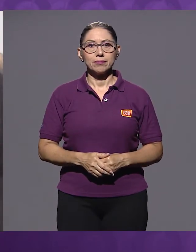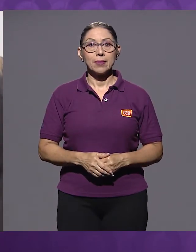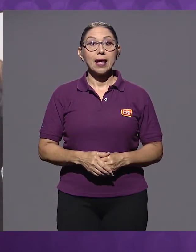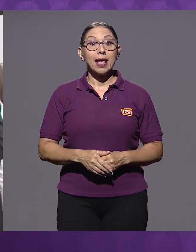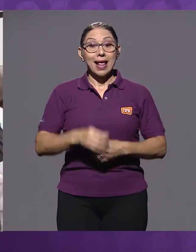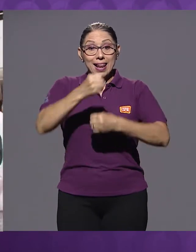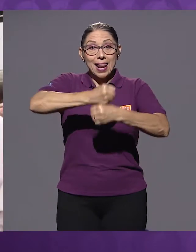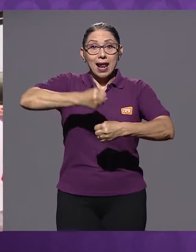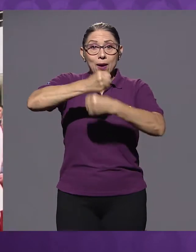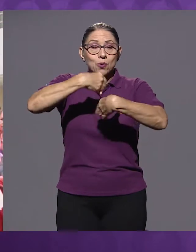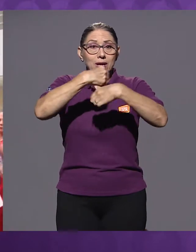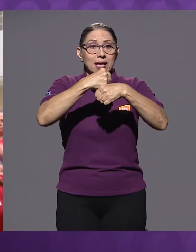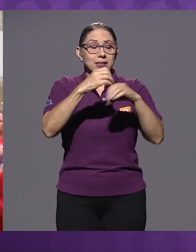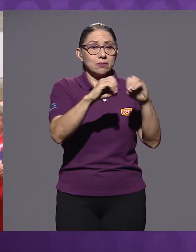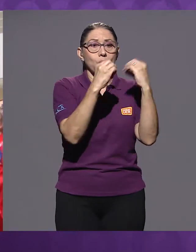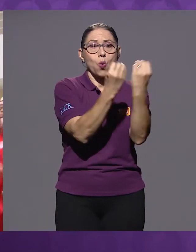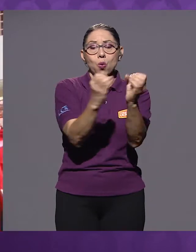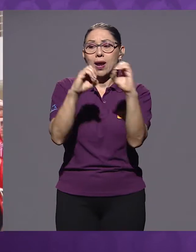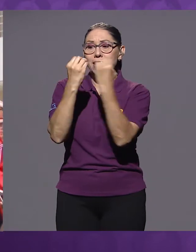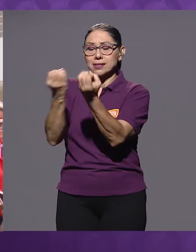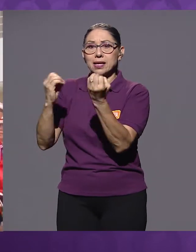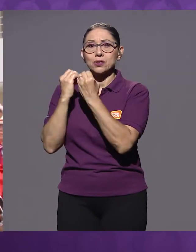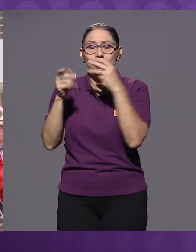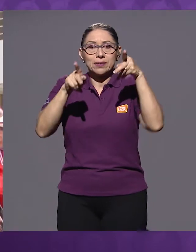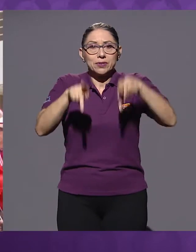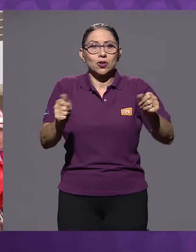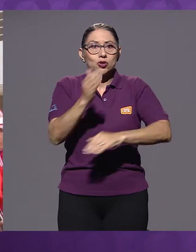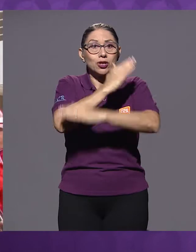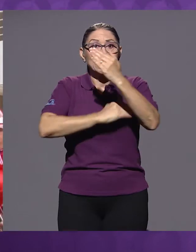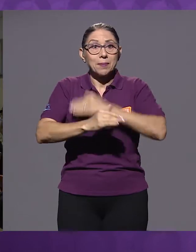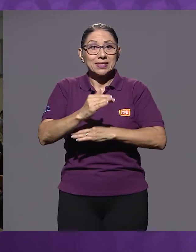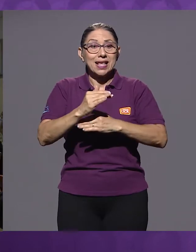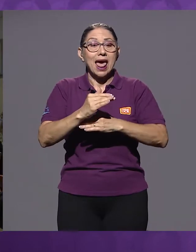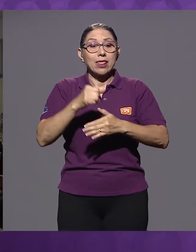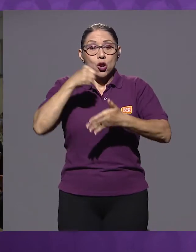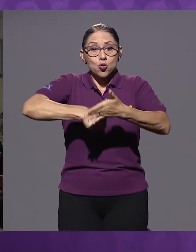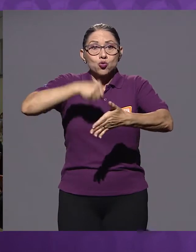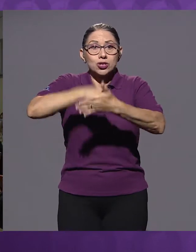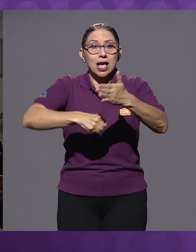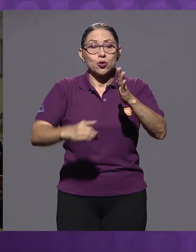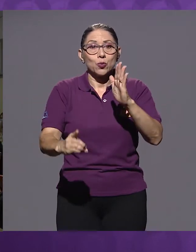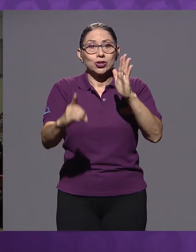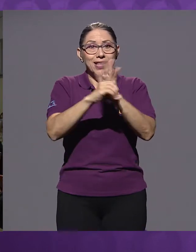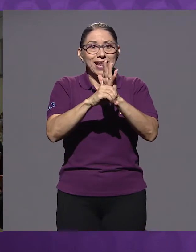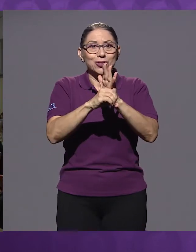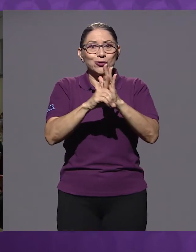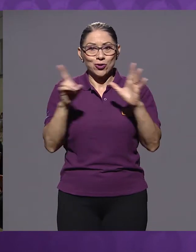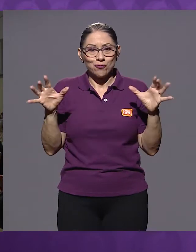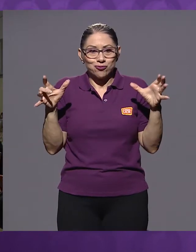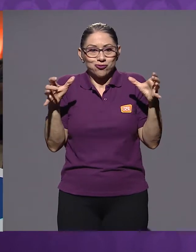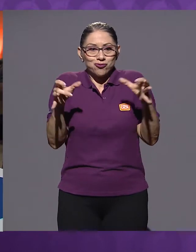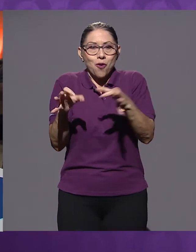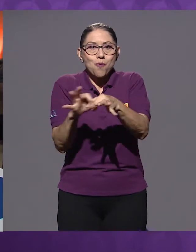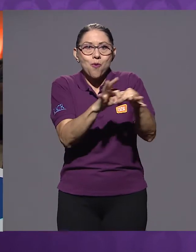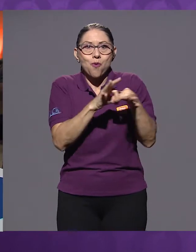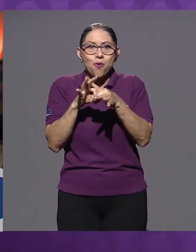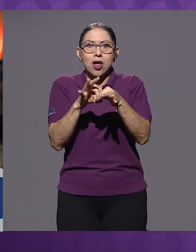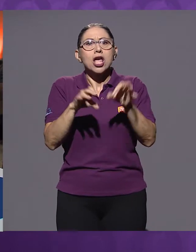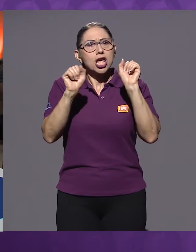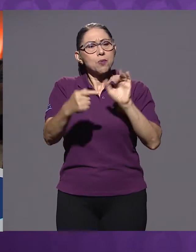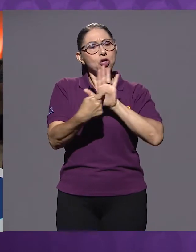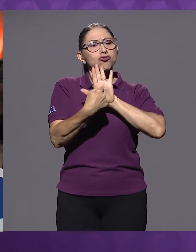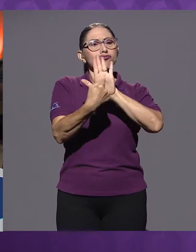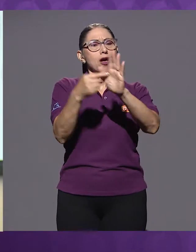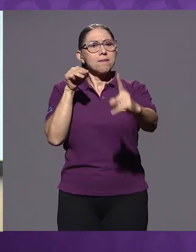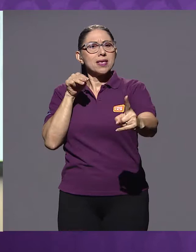Para articular la labor que realizan organizaciones de personas con discapacidad en la lucha por sus derechos y potenciar los mensajes que les